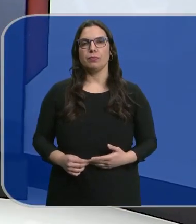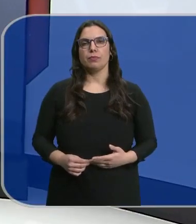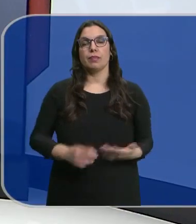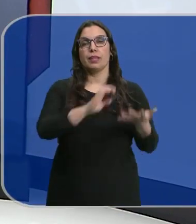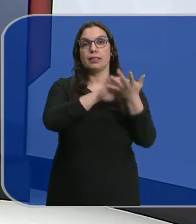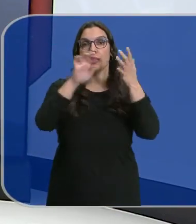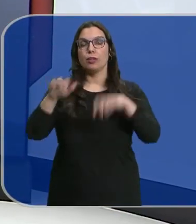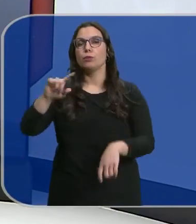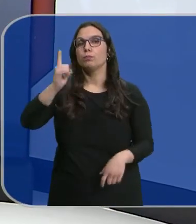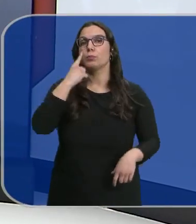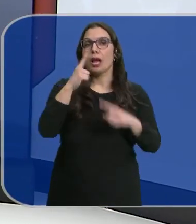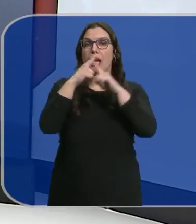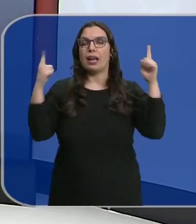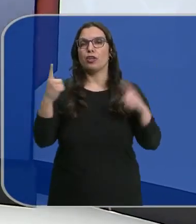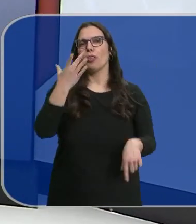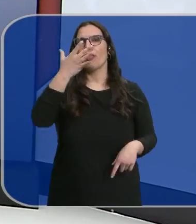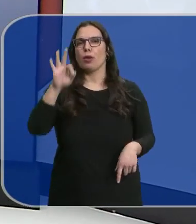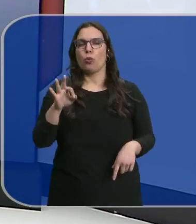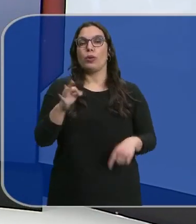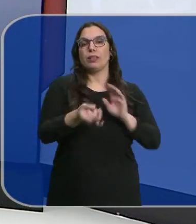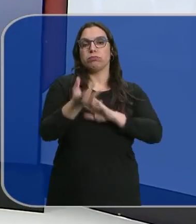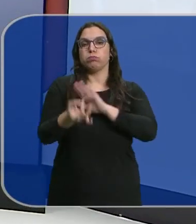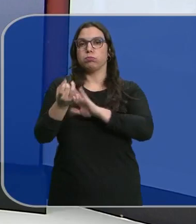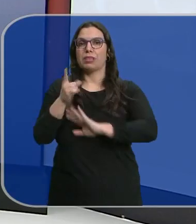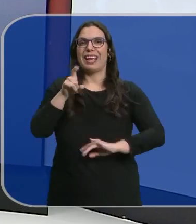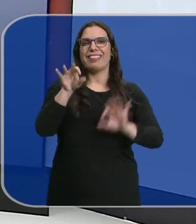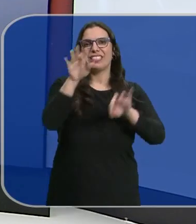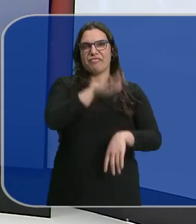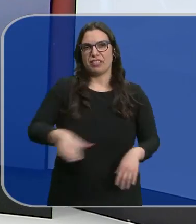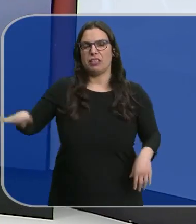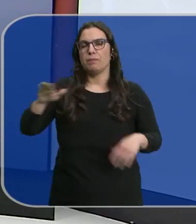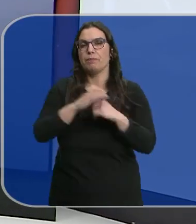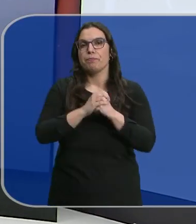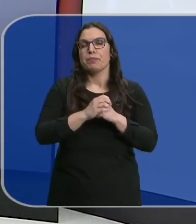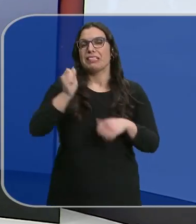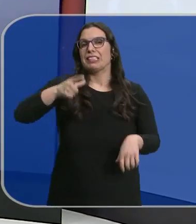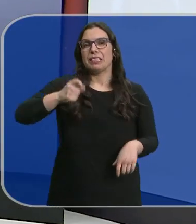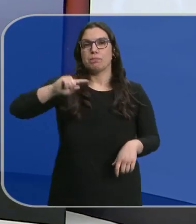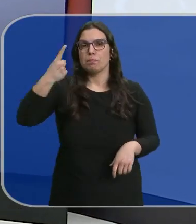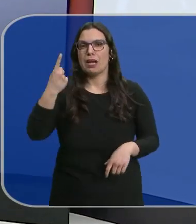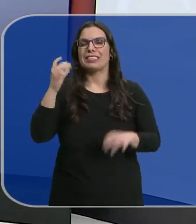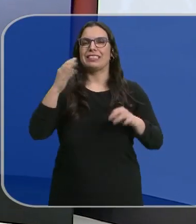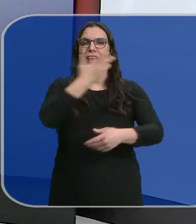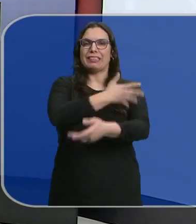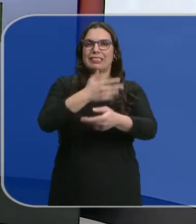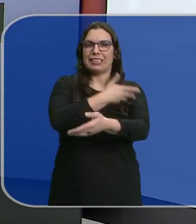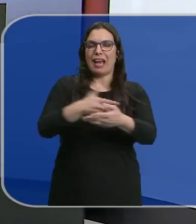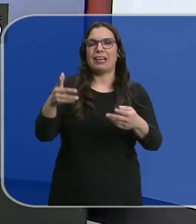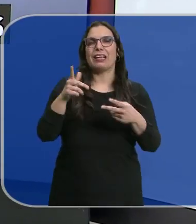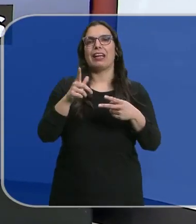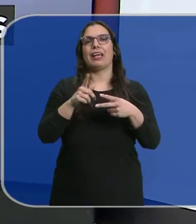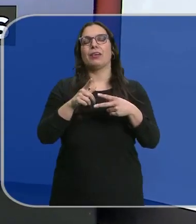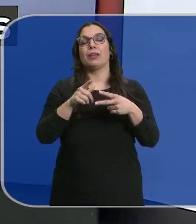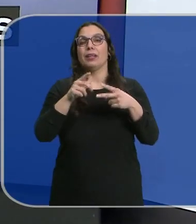En Castilla y León se diagnostican al año medio centenar de nuevos casos de cáncer infantil. Los más frecuentes, los hematológicos, leucemias